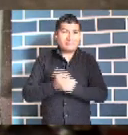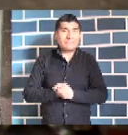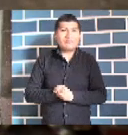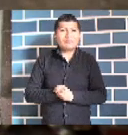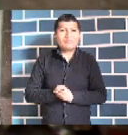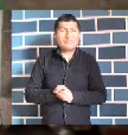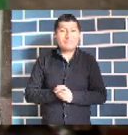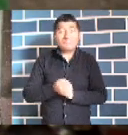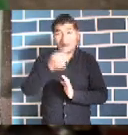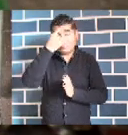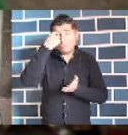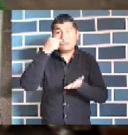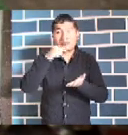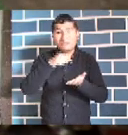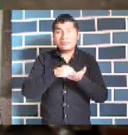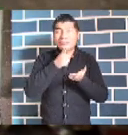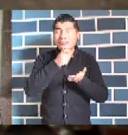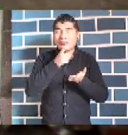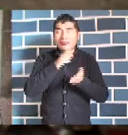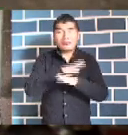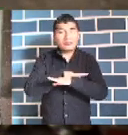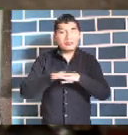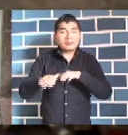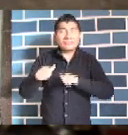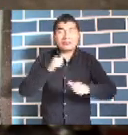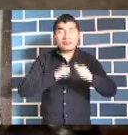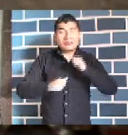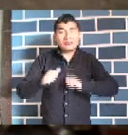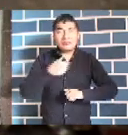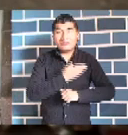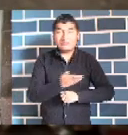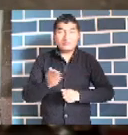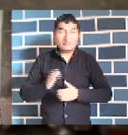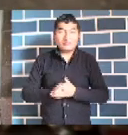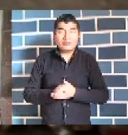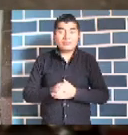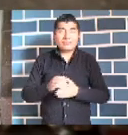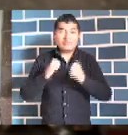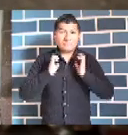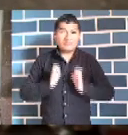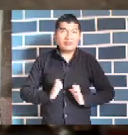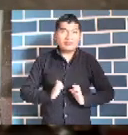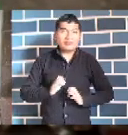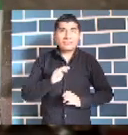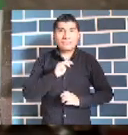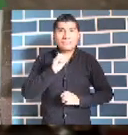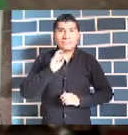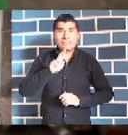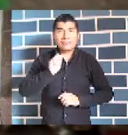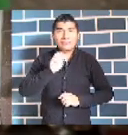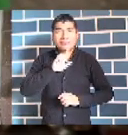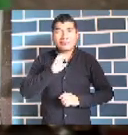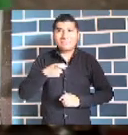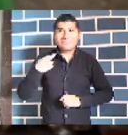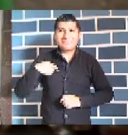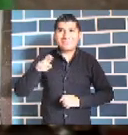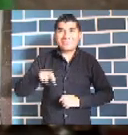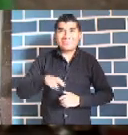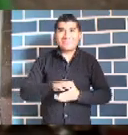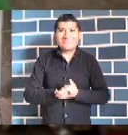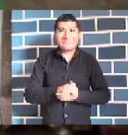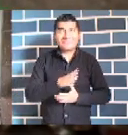por ello quien no actúa de acuerdo a condiciones éticas y morales y religiosas